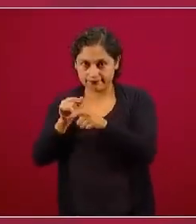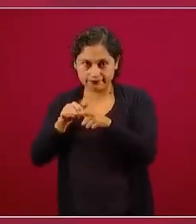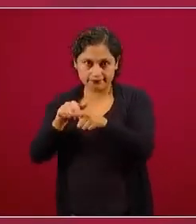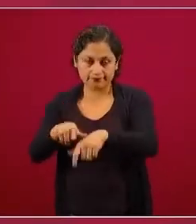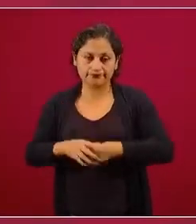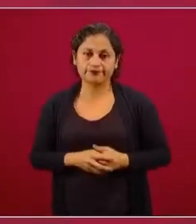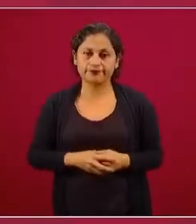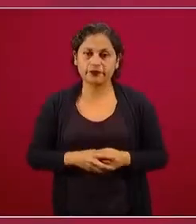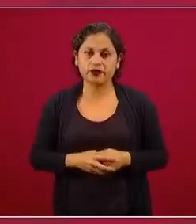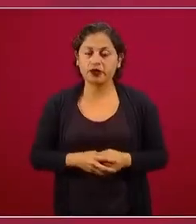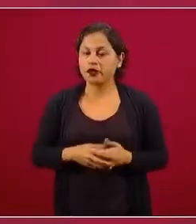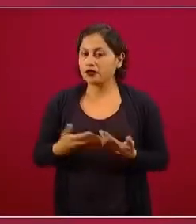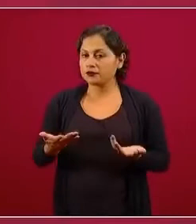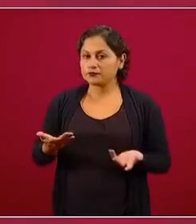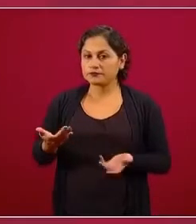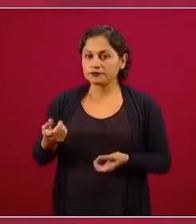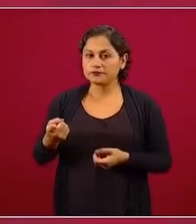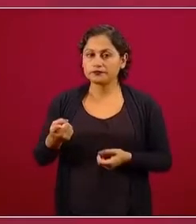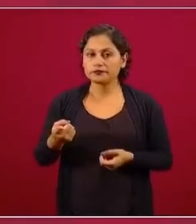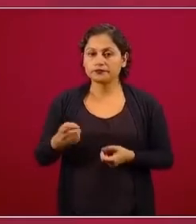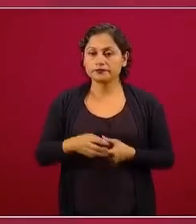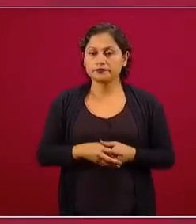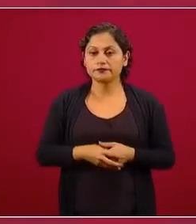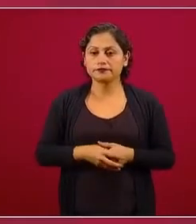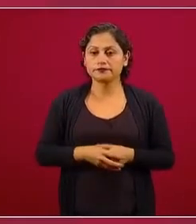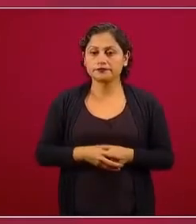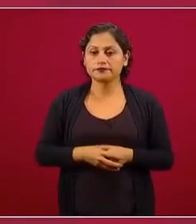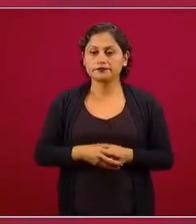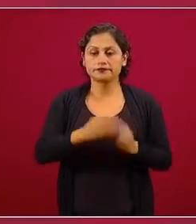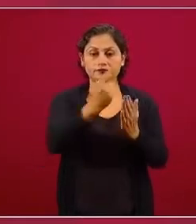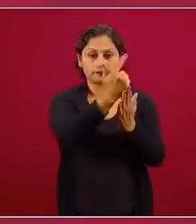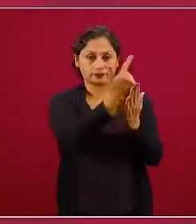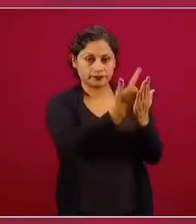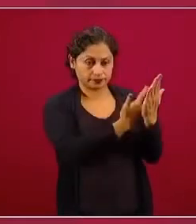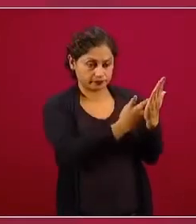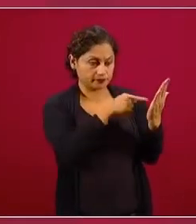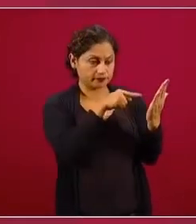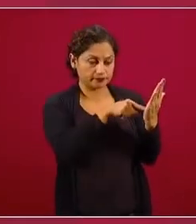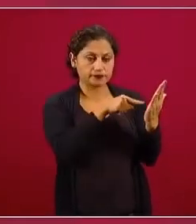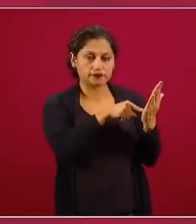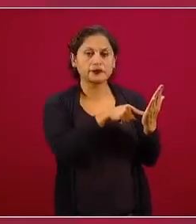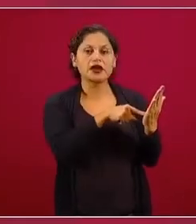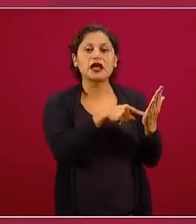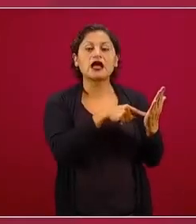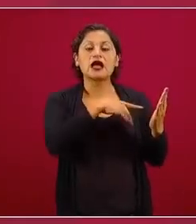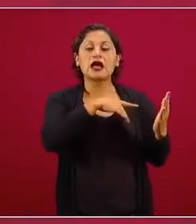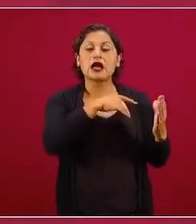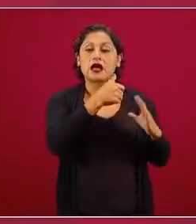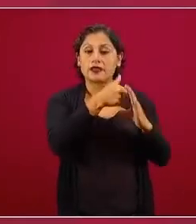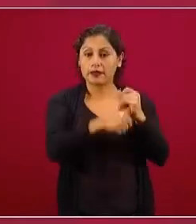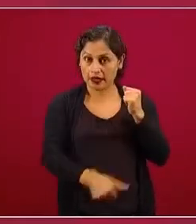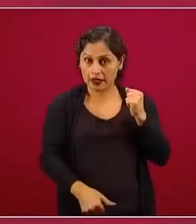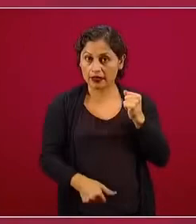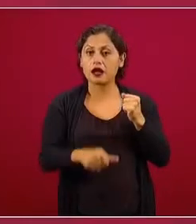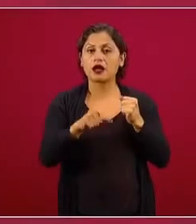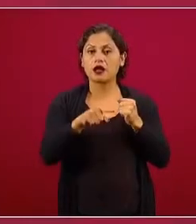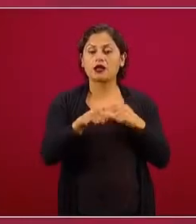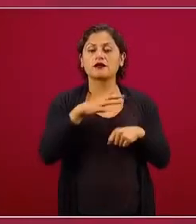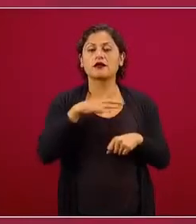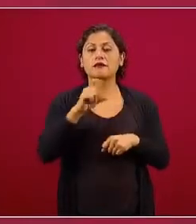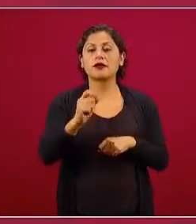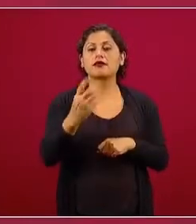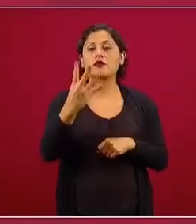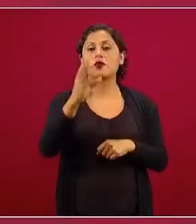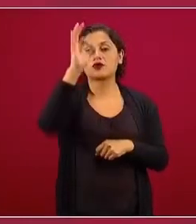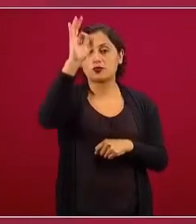Bueno, está fuera de lo que son los principales signos y síntomas. De hecho, la diarrea tuvo una frecuencia de 24%, o sea, se presentó en